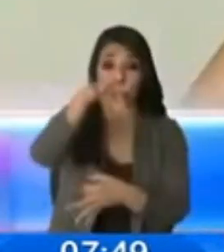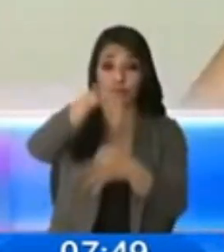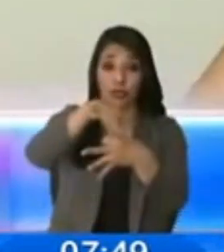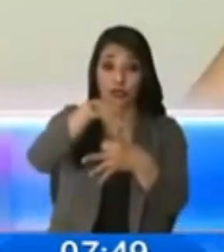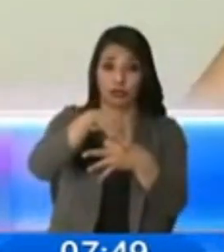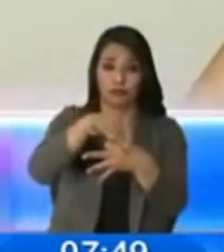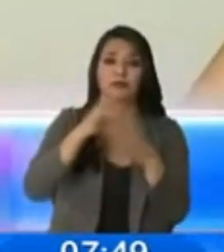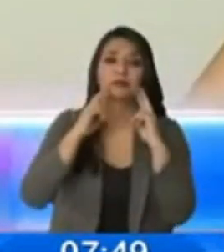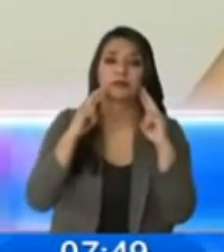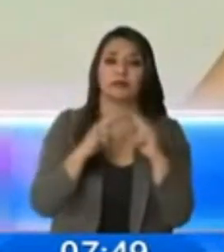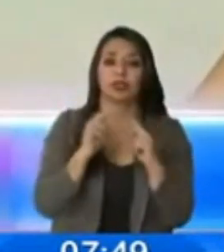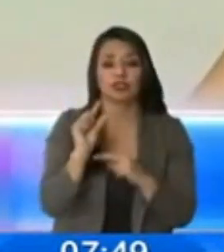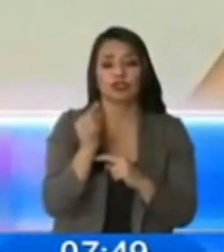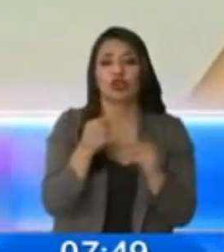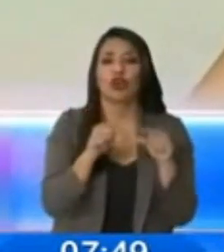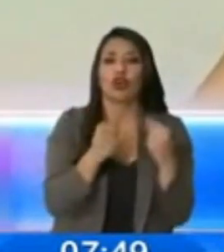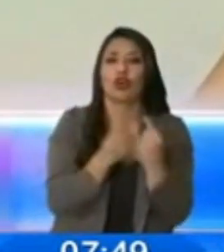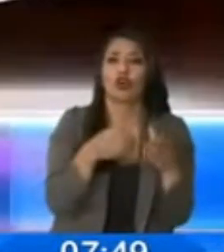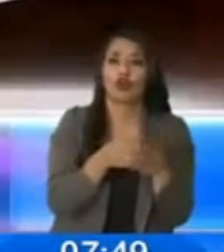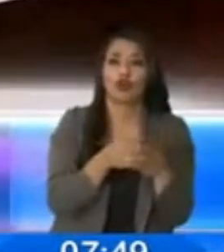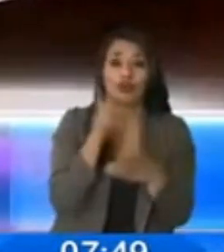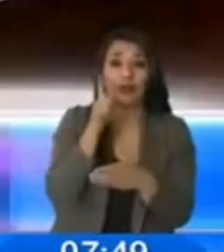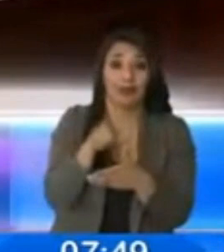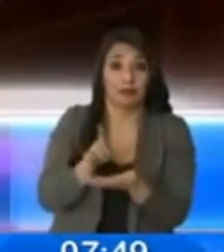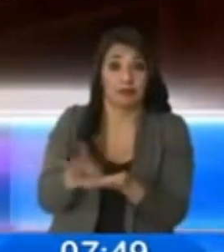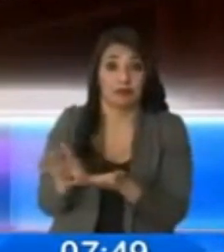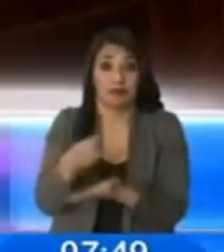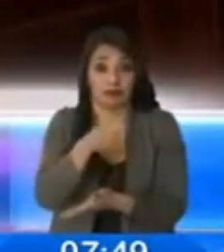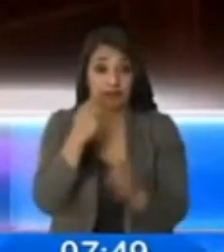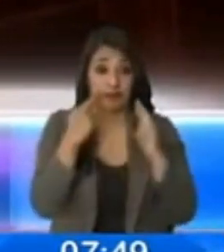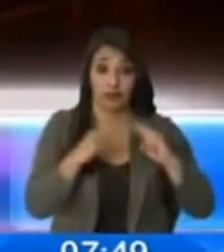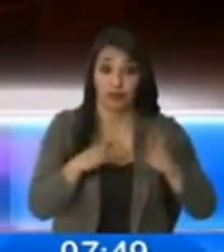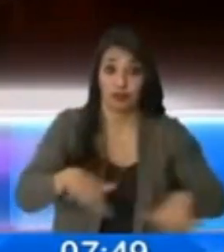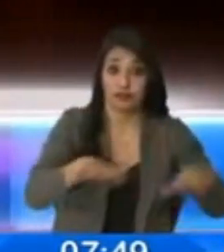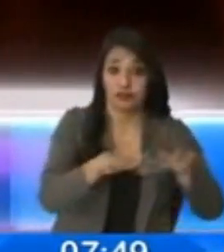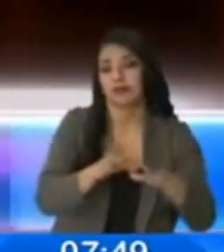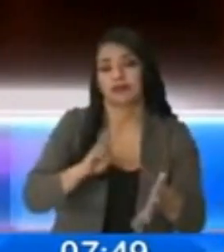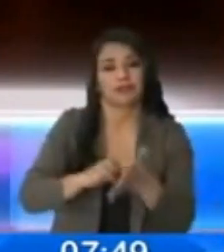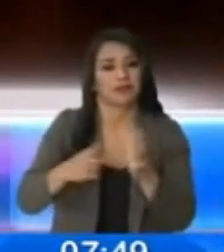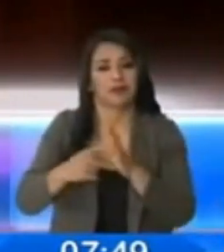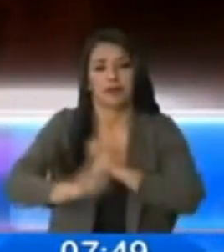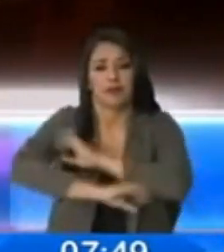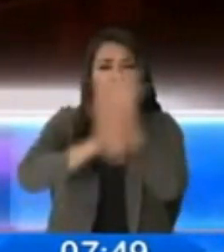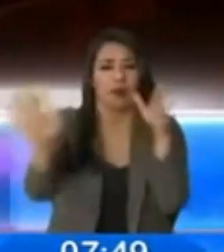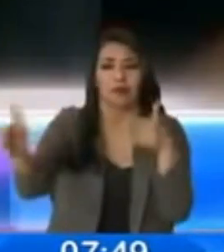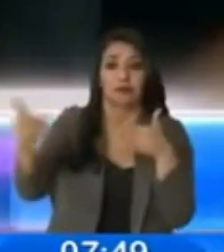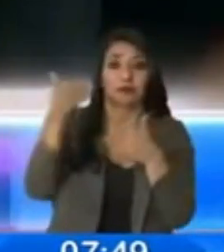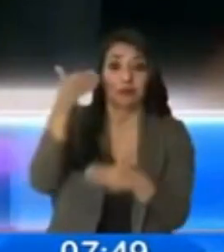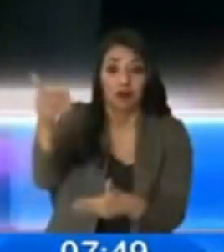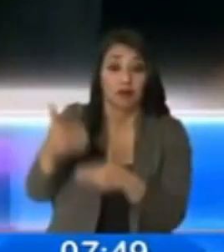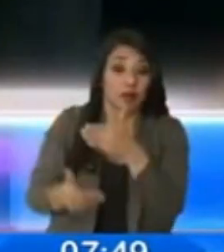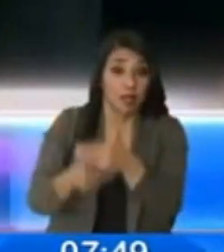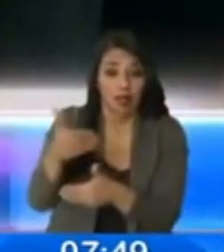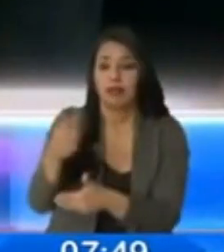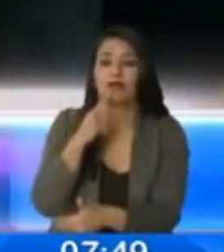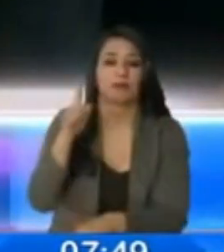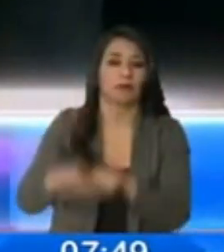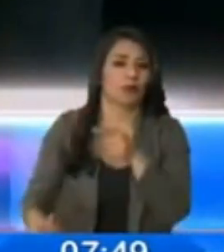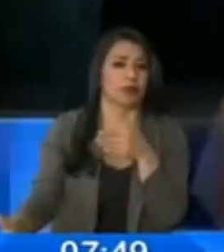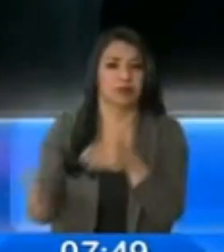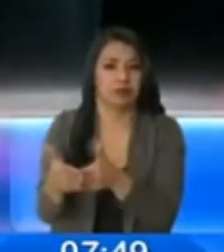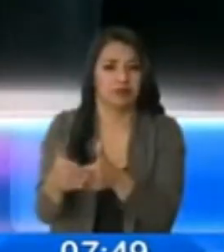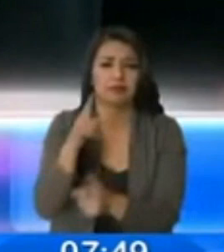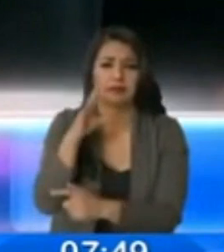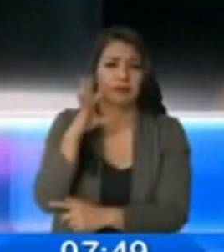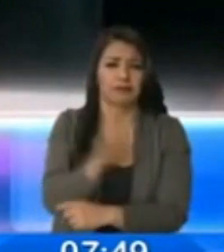de reconocer únicamente a la dirigente que los había expulsado es una muestra clara de este bloqueo político. Es lo que acaba de hacer